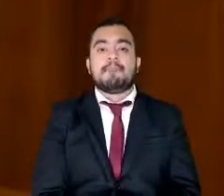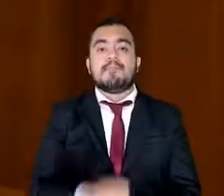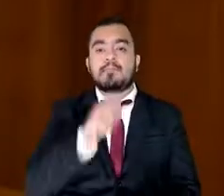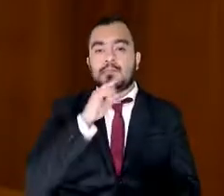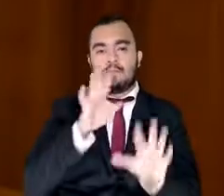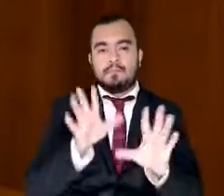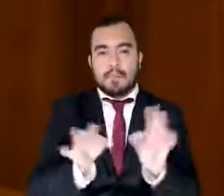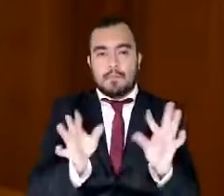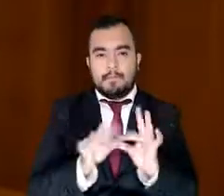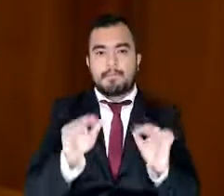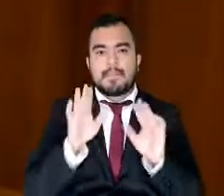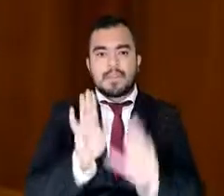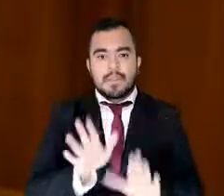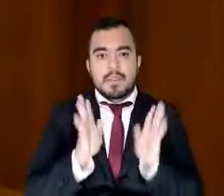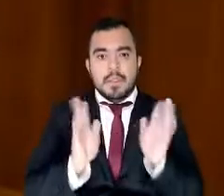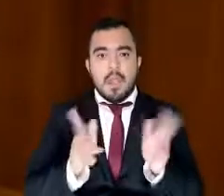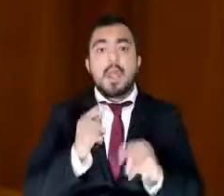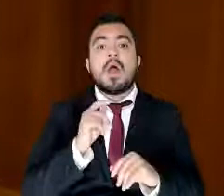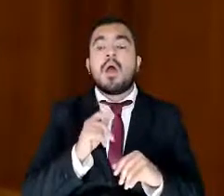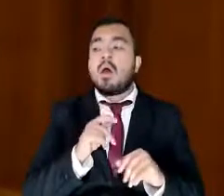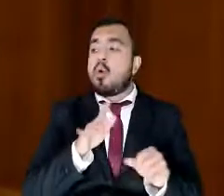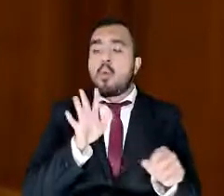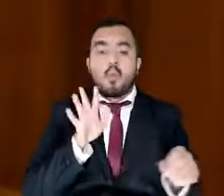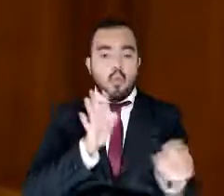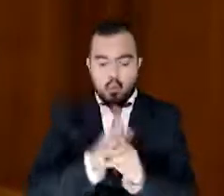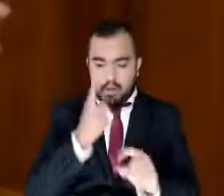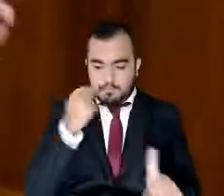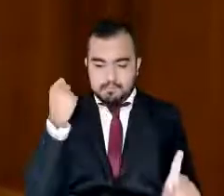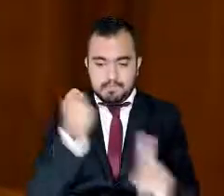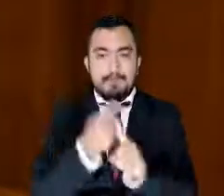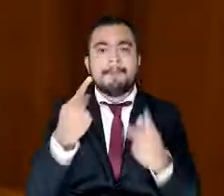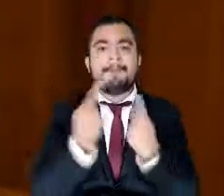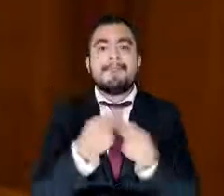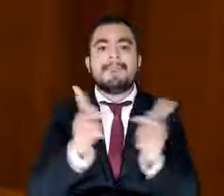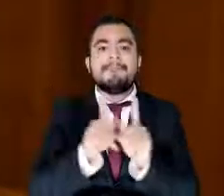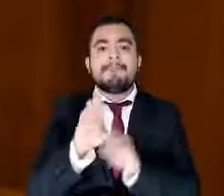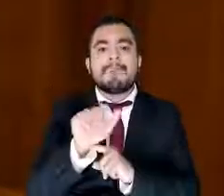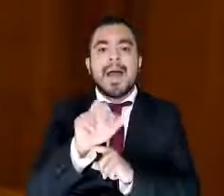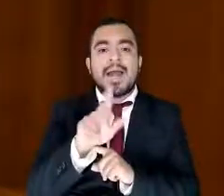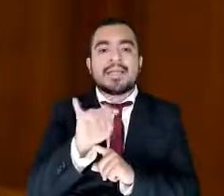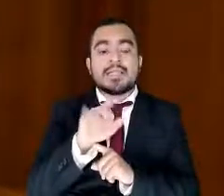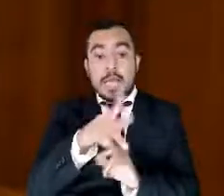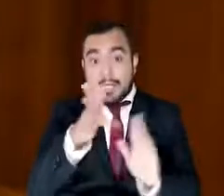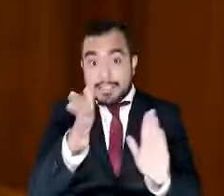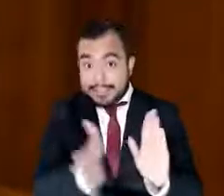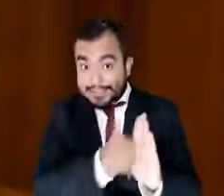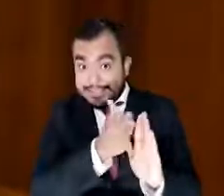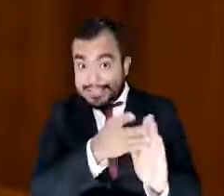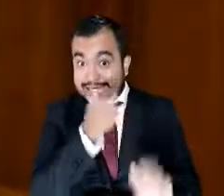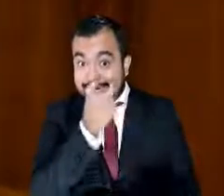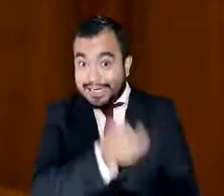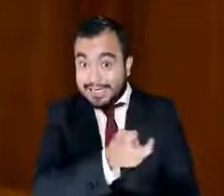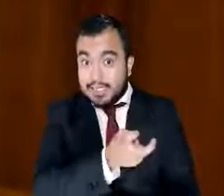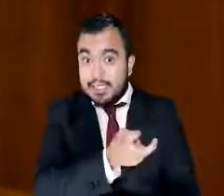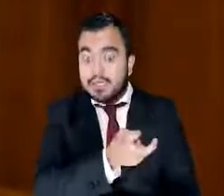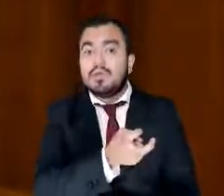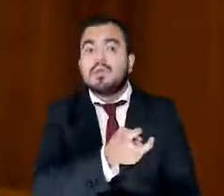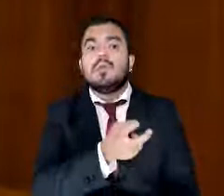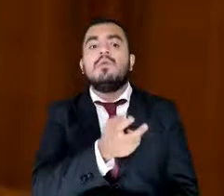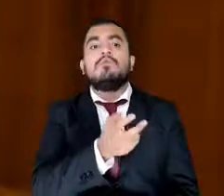bueno, se comentaba, por ejemplo, el impacto y la inversión que tiene la Plaza de los Mártires. Es del tipo de obras que les comentaba que, por supuesto,